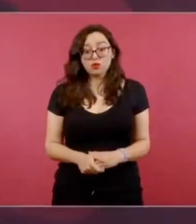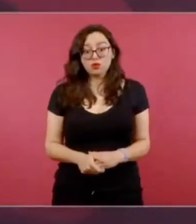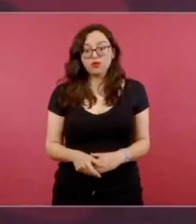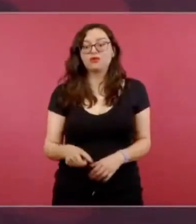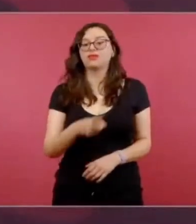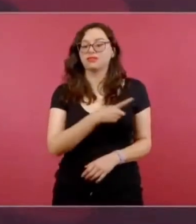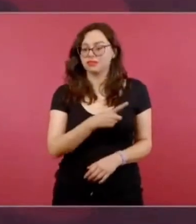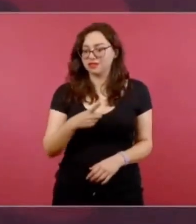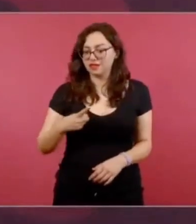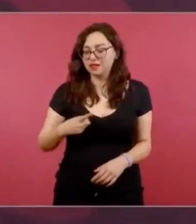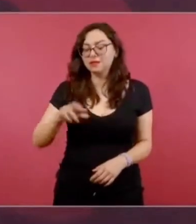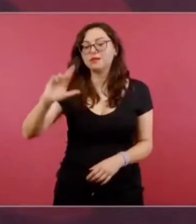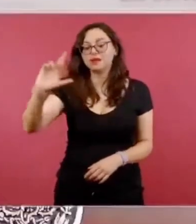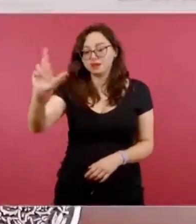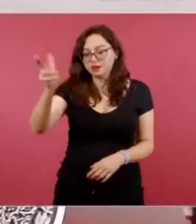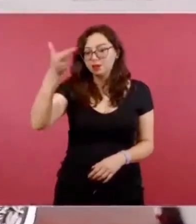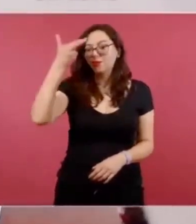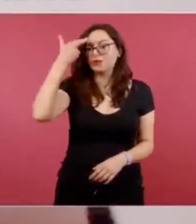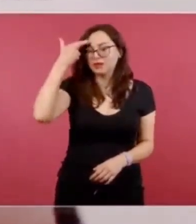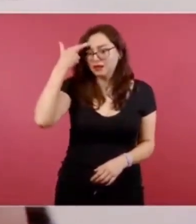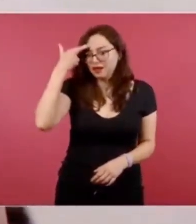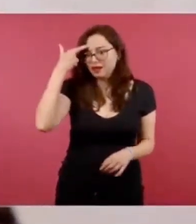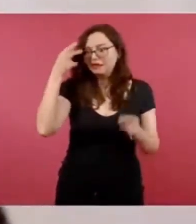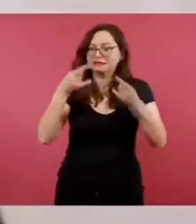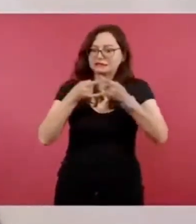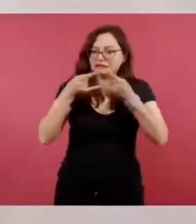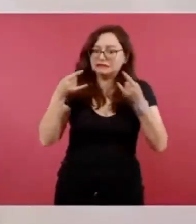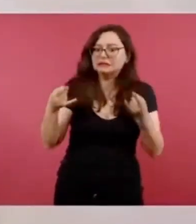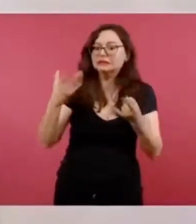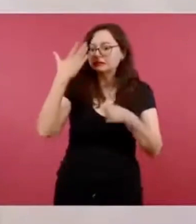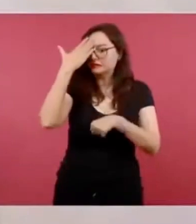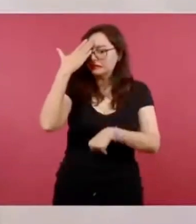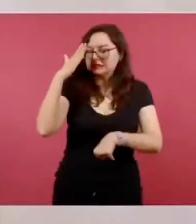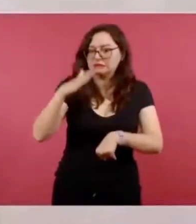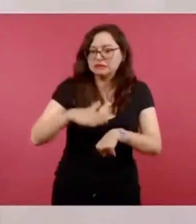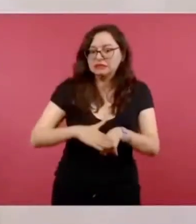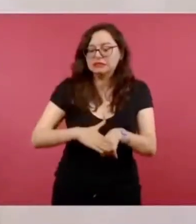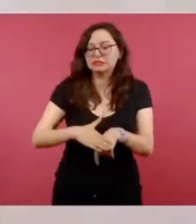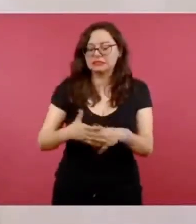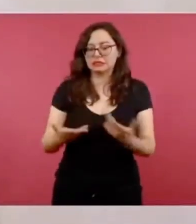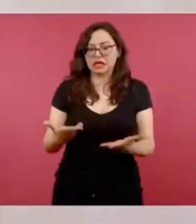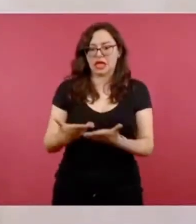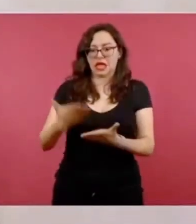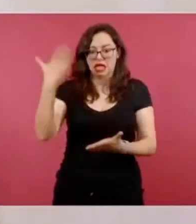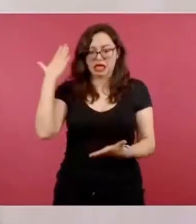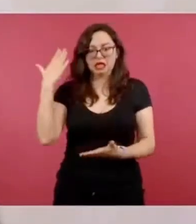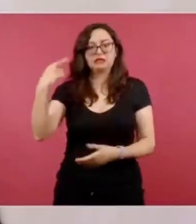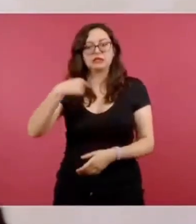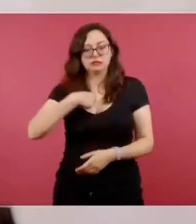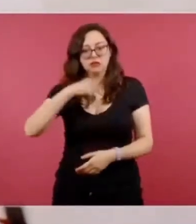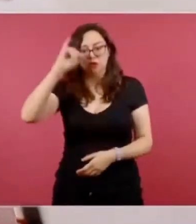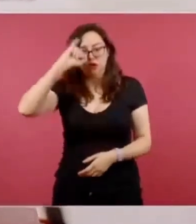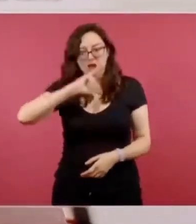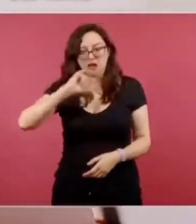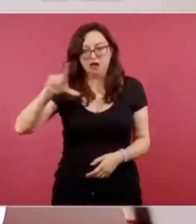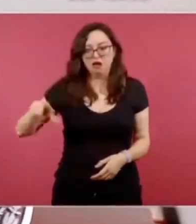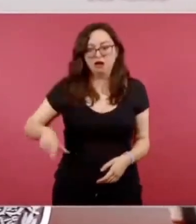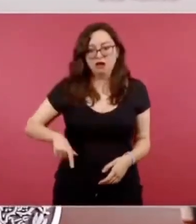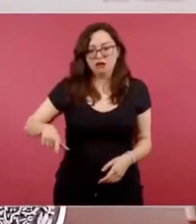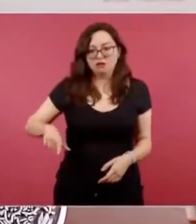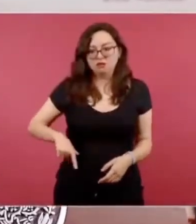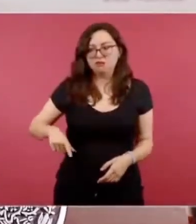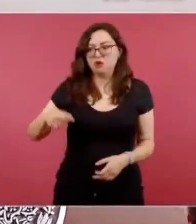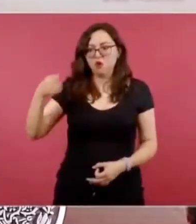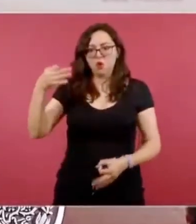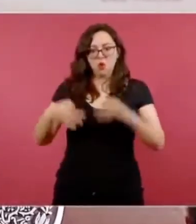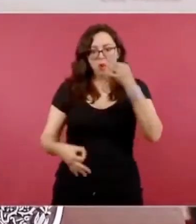inician el proceso de desafuero en mi contra, yo siendo jefe de gobierno de la ciudad, ¿saben ustedes